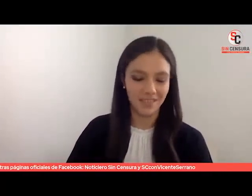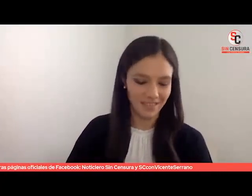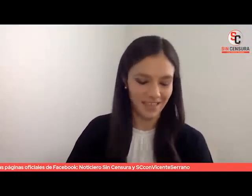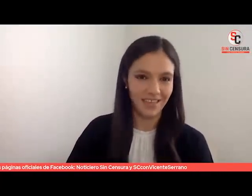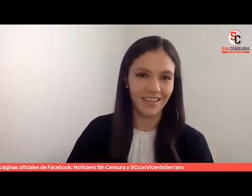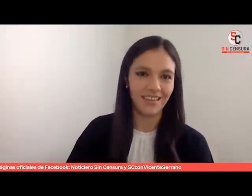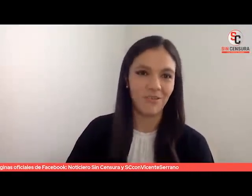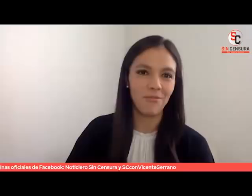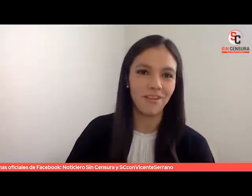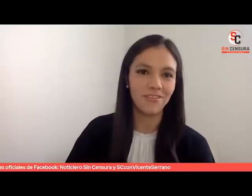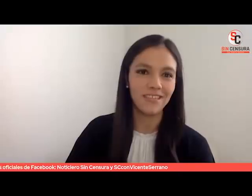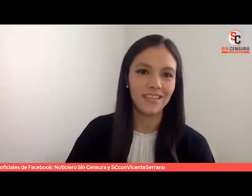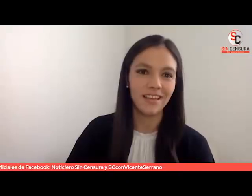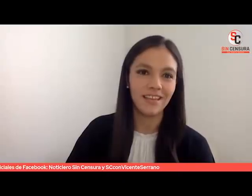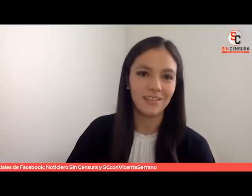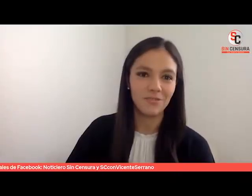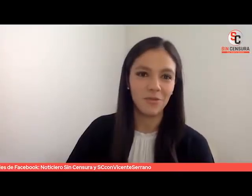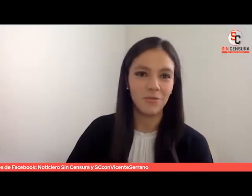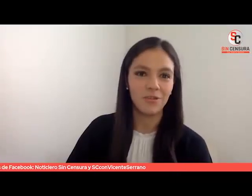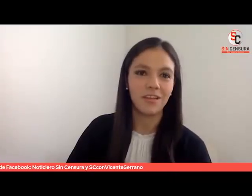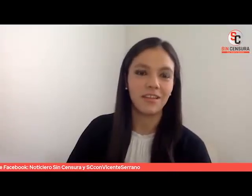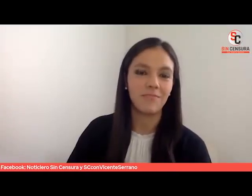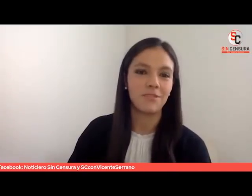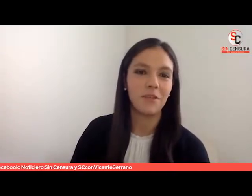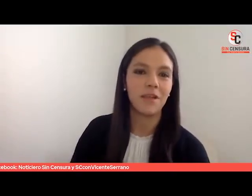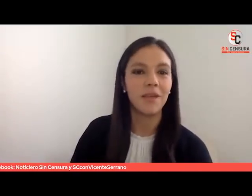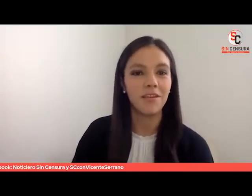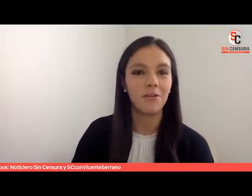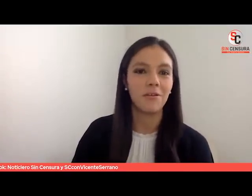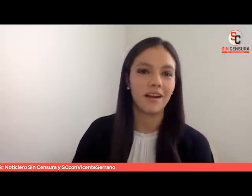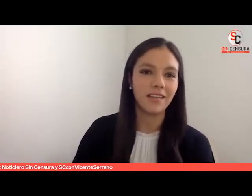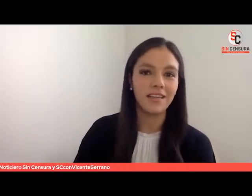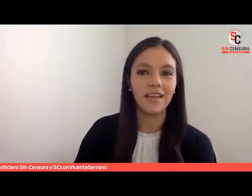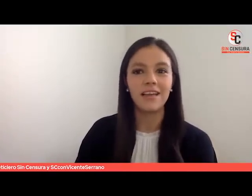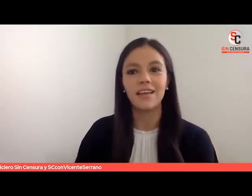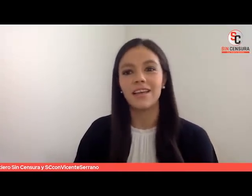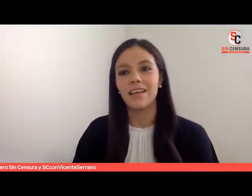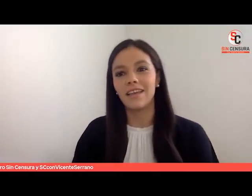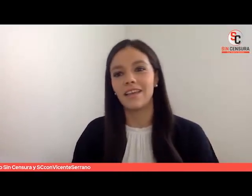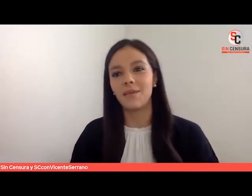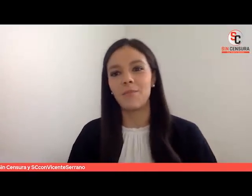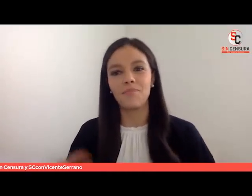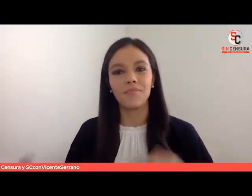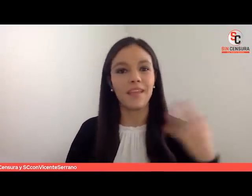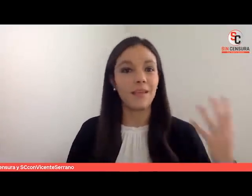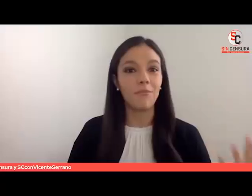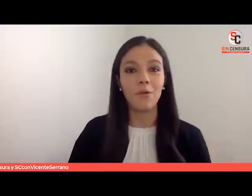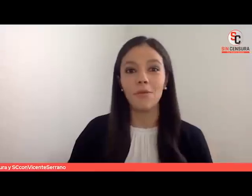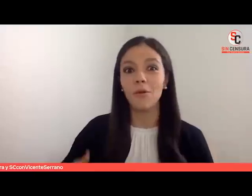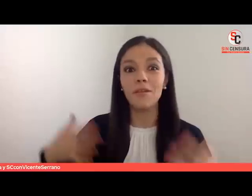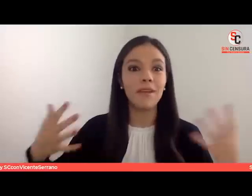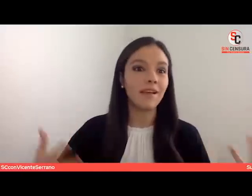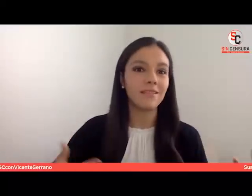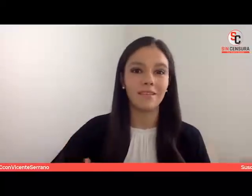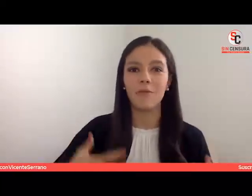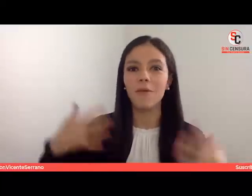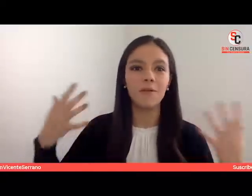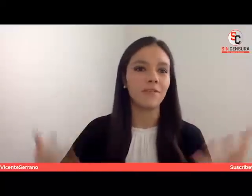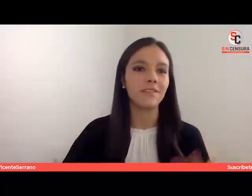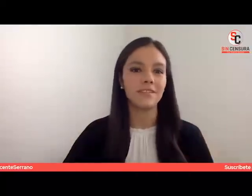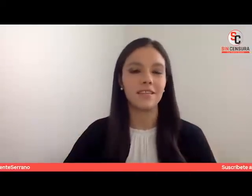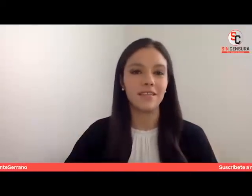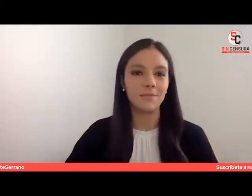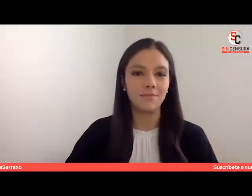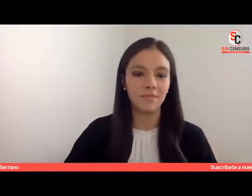nuevos gobiernos de izquierda y eso es muy emocionante. Empezó acá en México, luego en Argentina, eh, Bolivia,